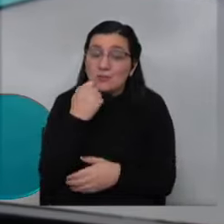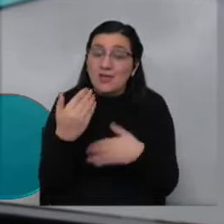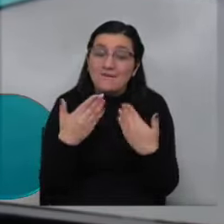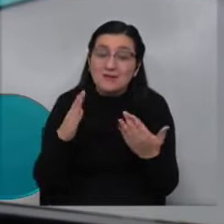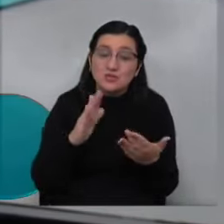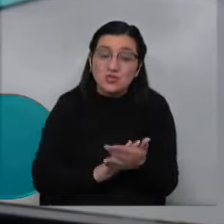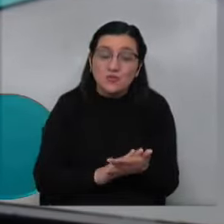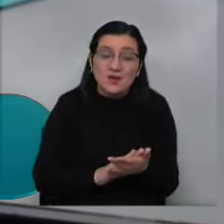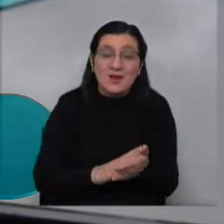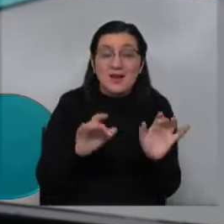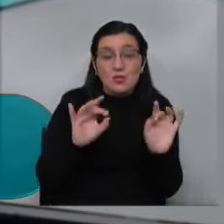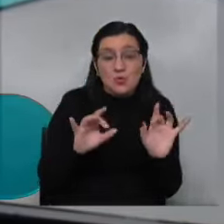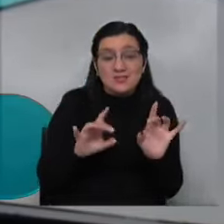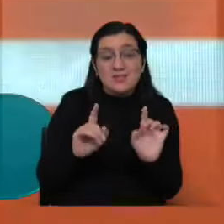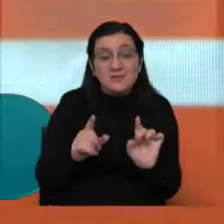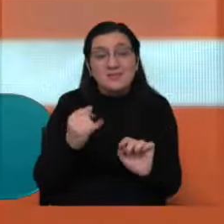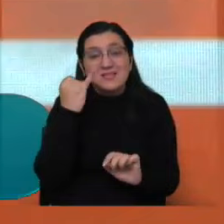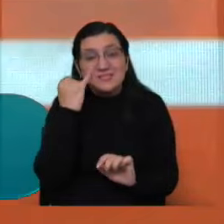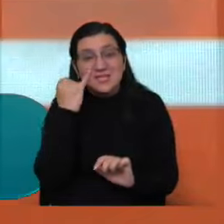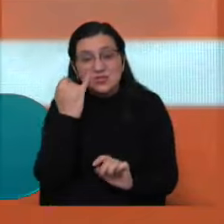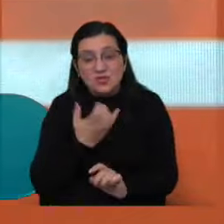habla de sexo habla de